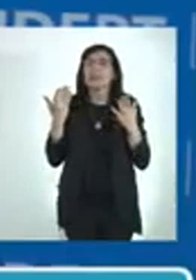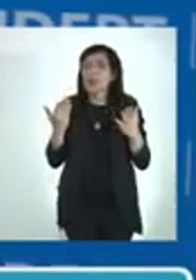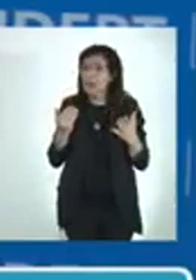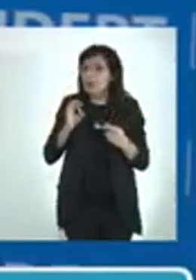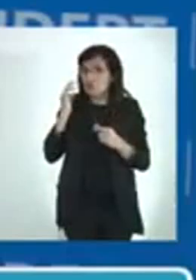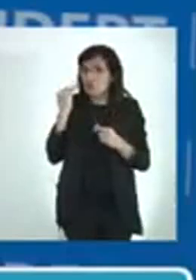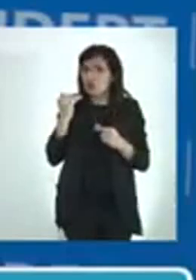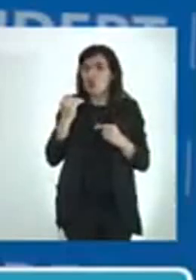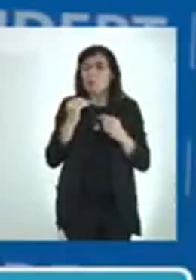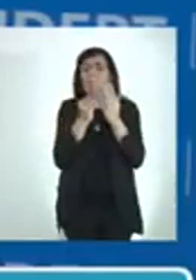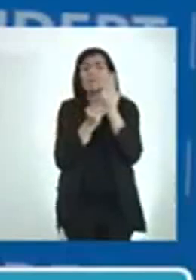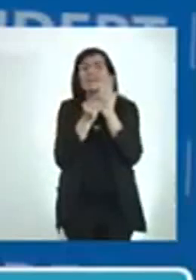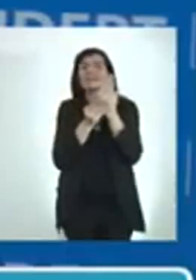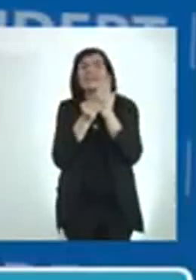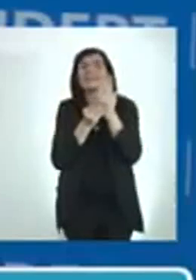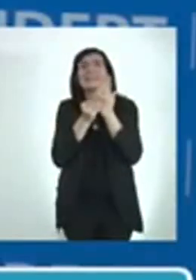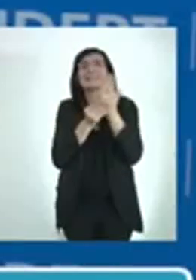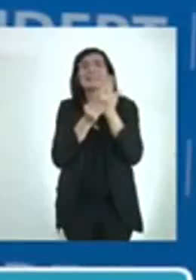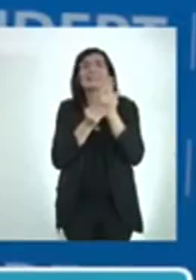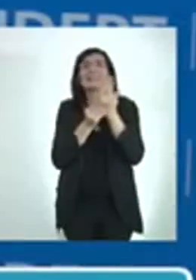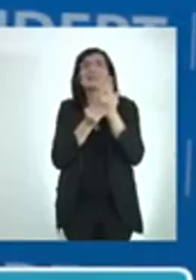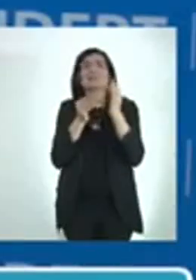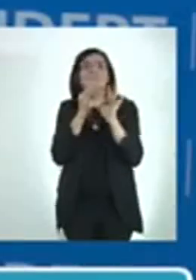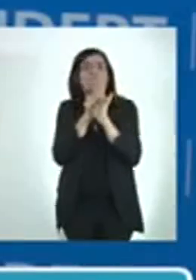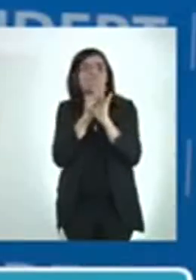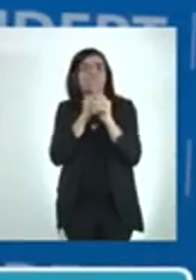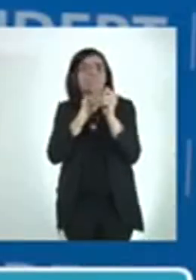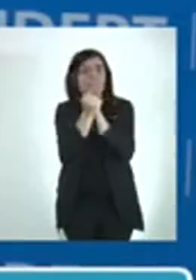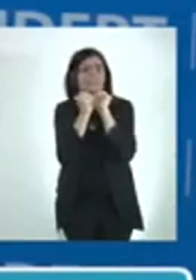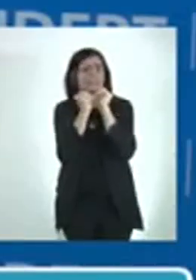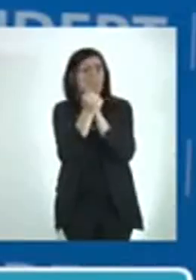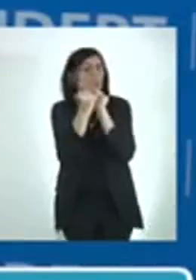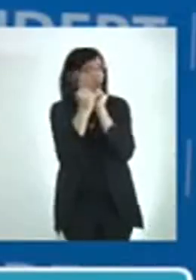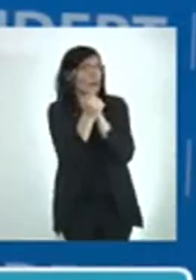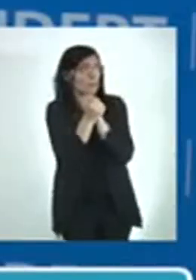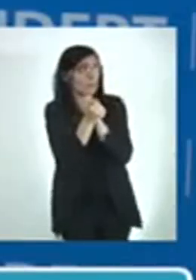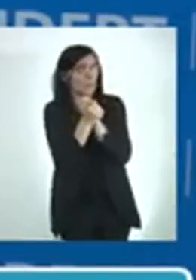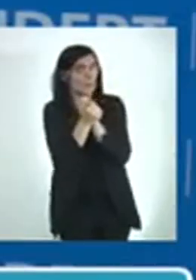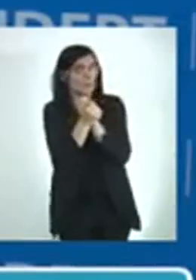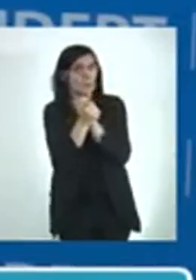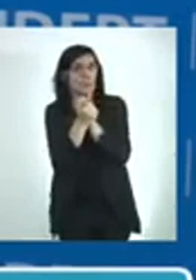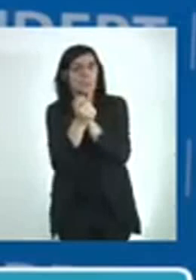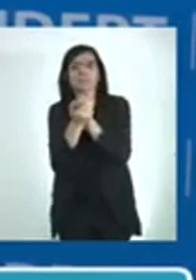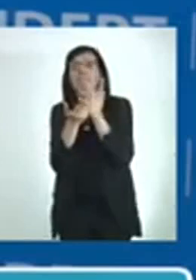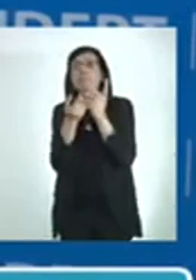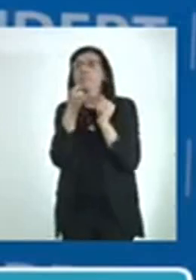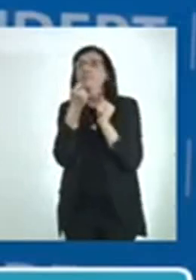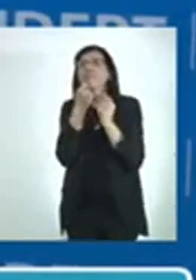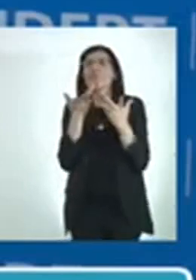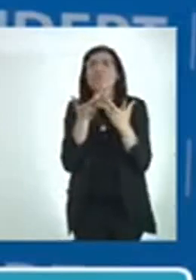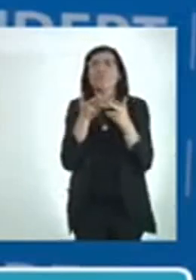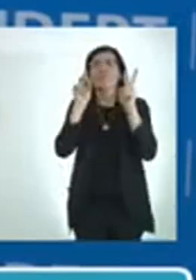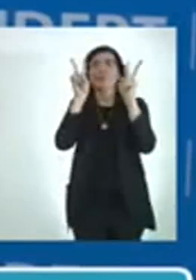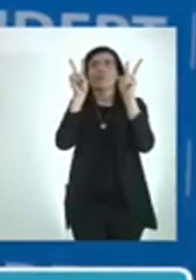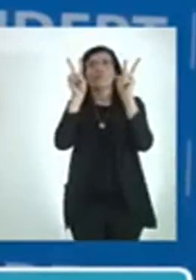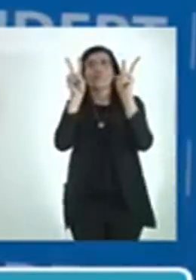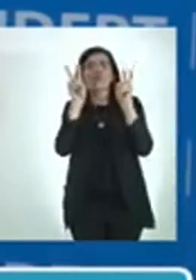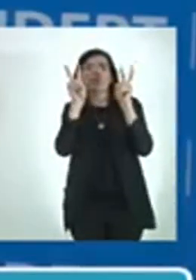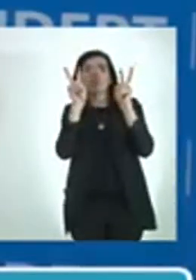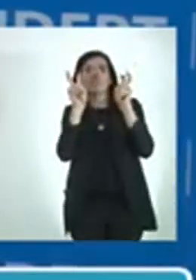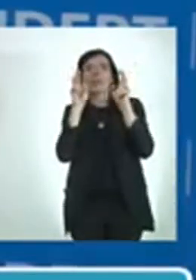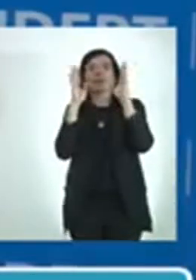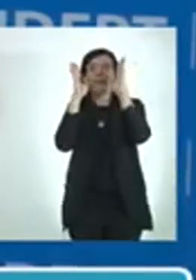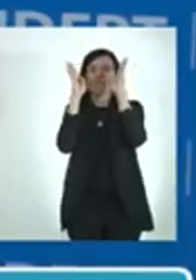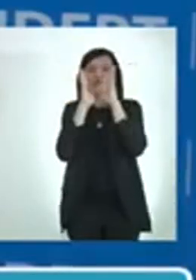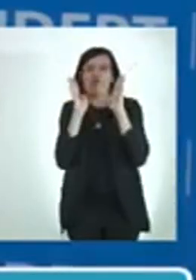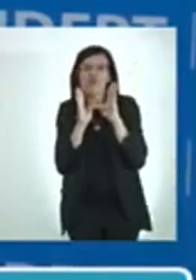como los temas que parecen que son de afuera están incorporados al calendario escolar. Claro. Por ejemplo, nosotros trabajamos la